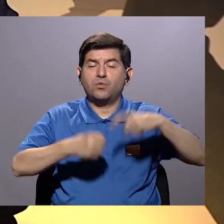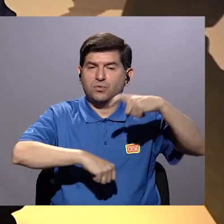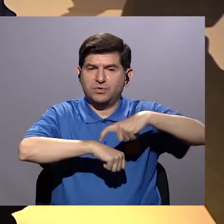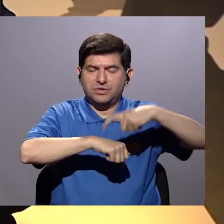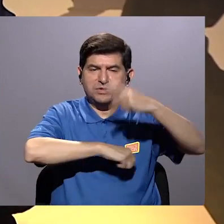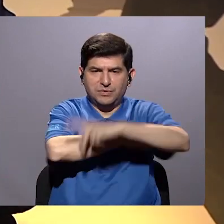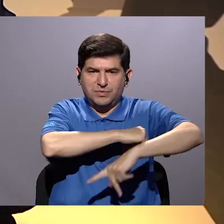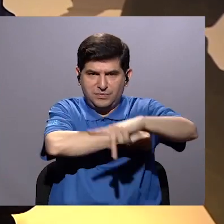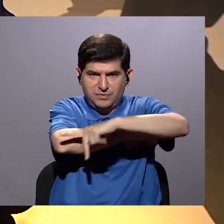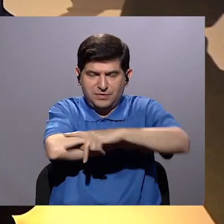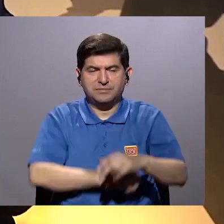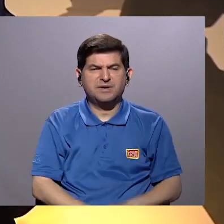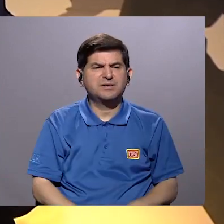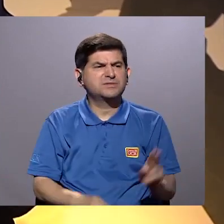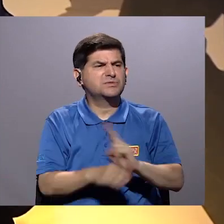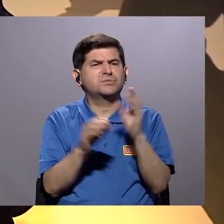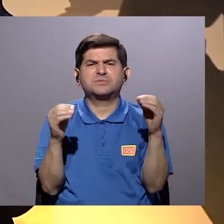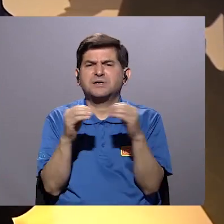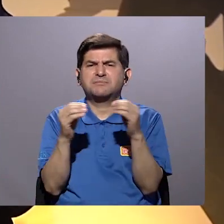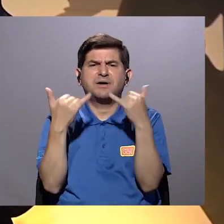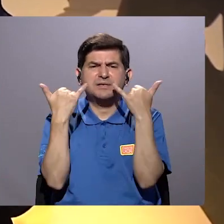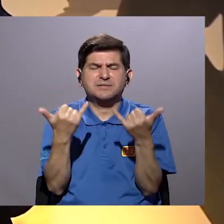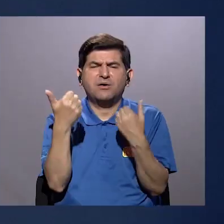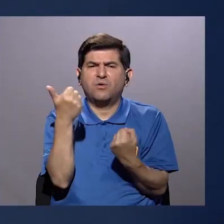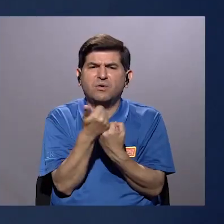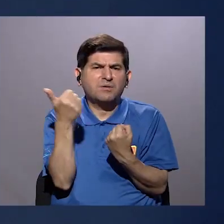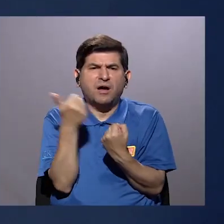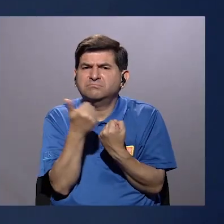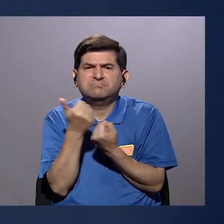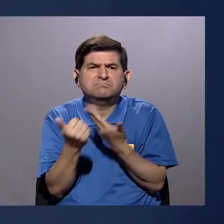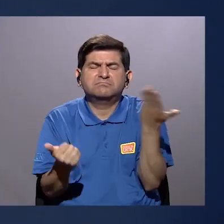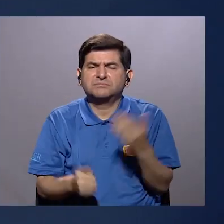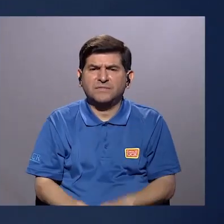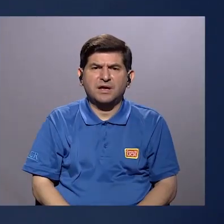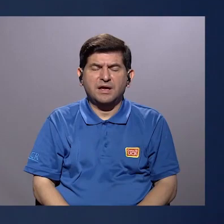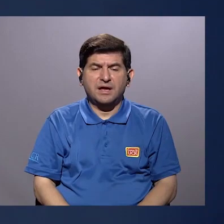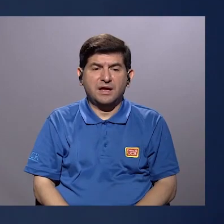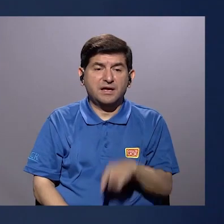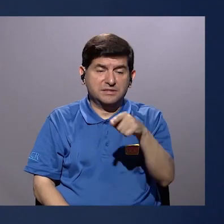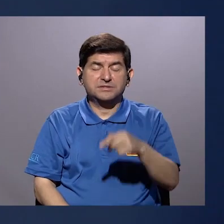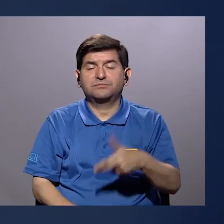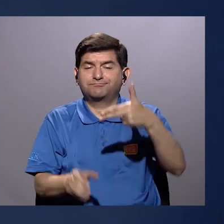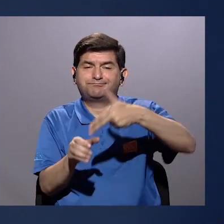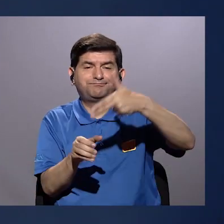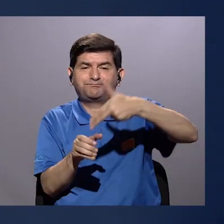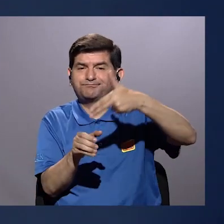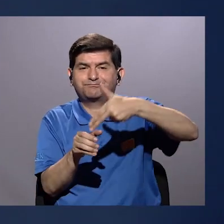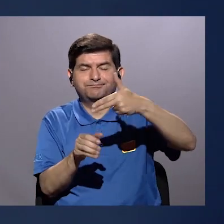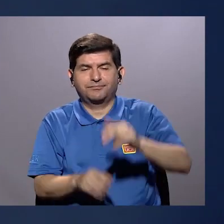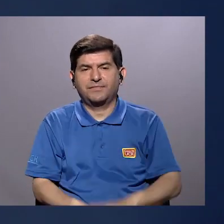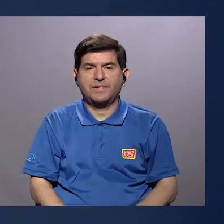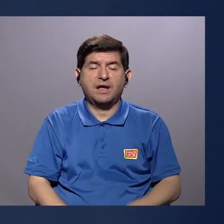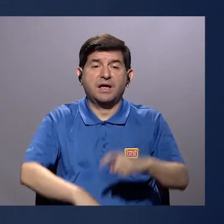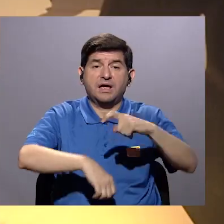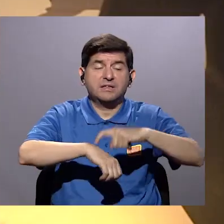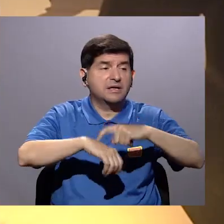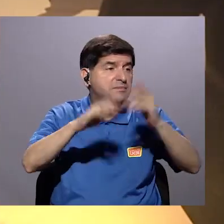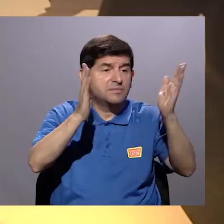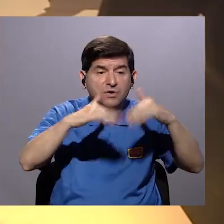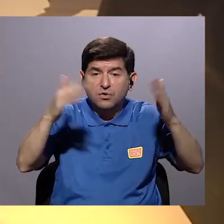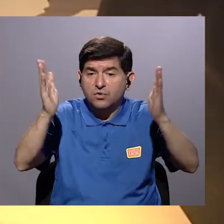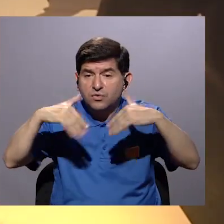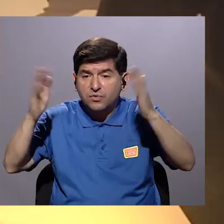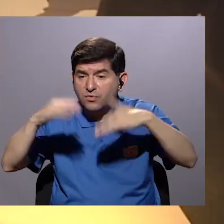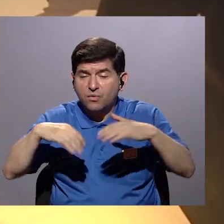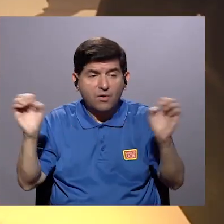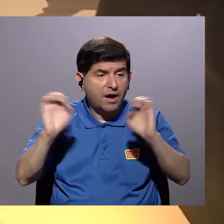país hemos visto que lo que se utiliza más bien ahora como respaldo es la generación por combustibles fósiles, ¿verdad? Justamente en tiempos cuando no hay suficiente